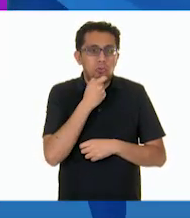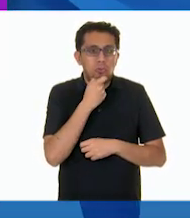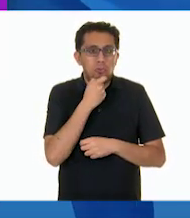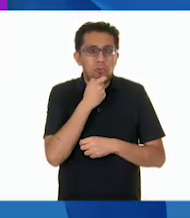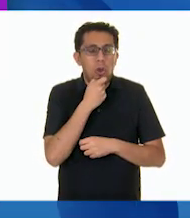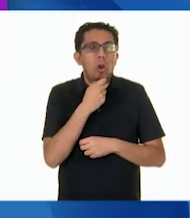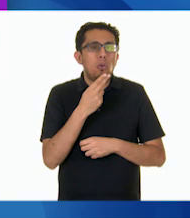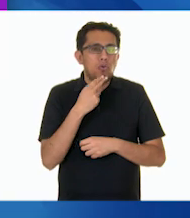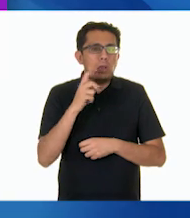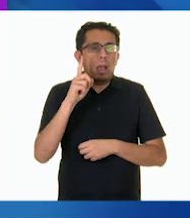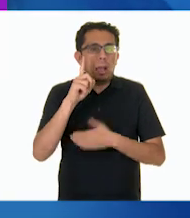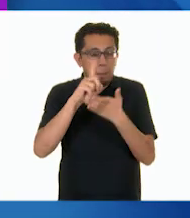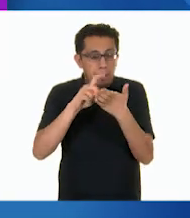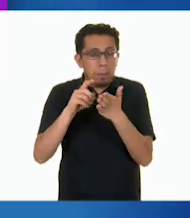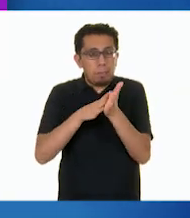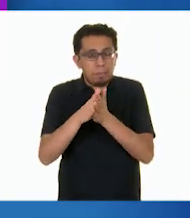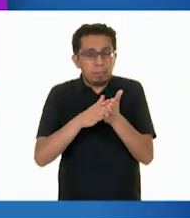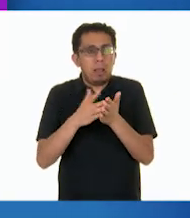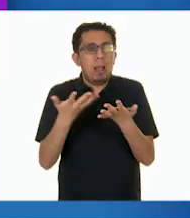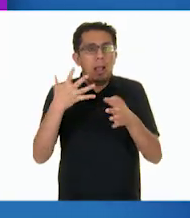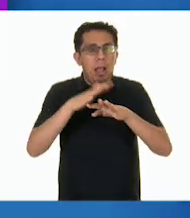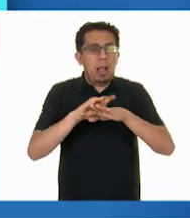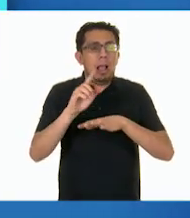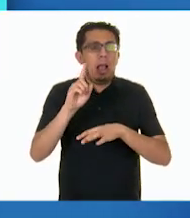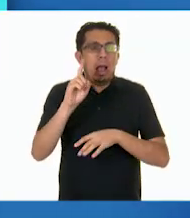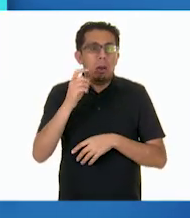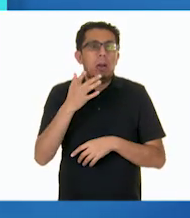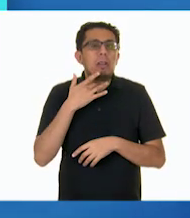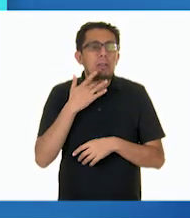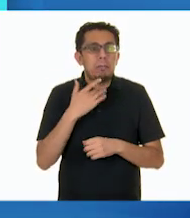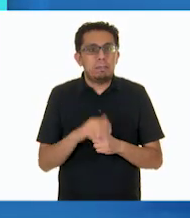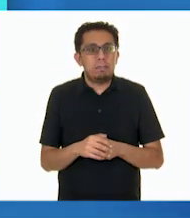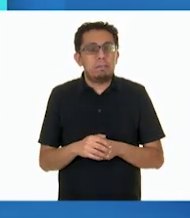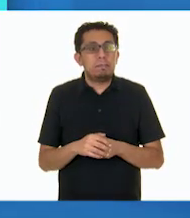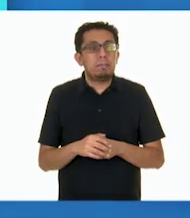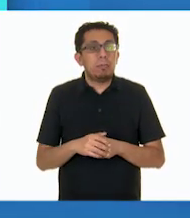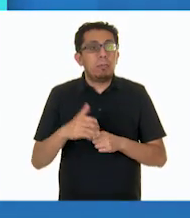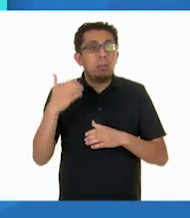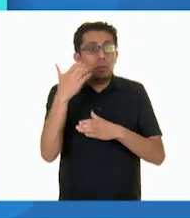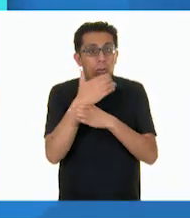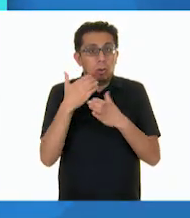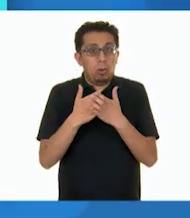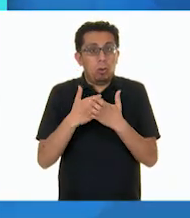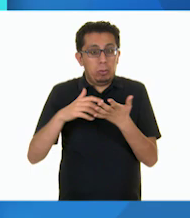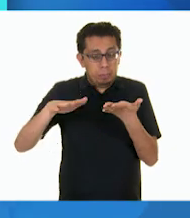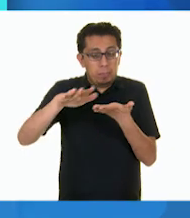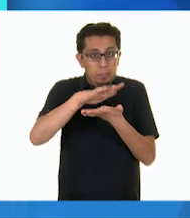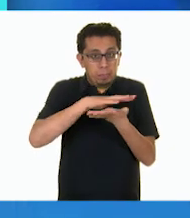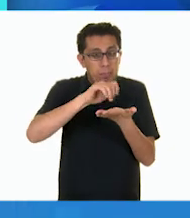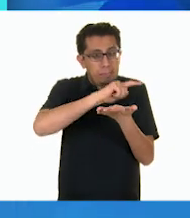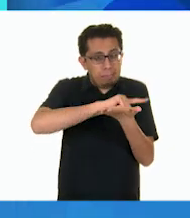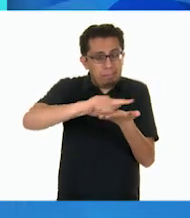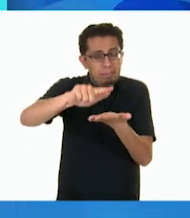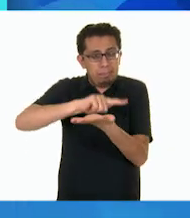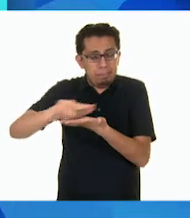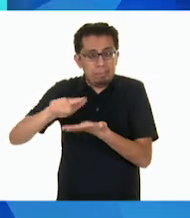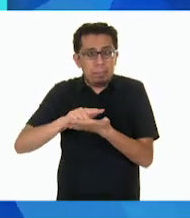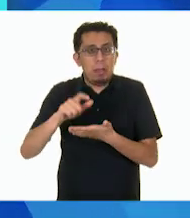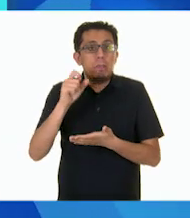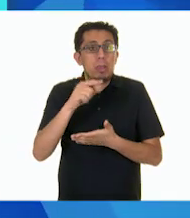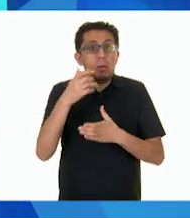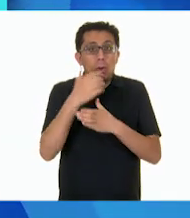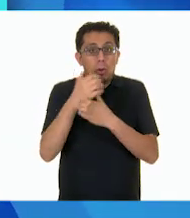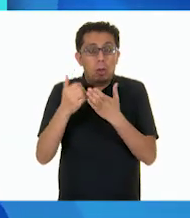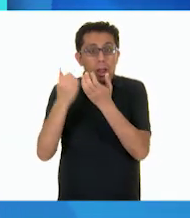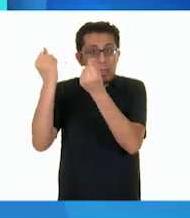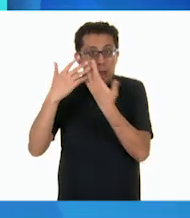aplica desinfectante a base de agua y alcohol. Desinfecta las superficies de los objetos que más utilizas. También